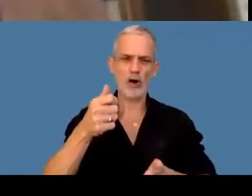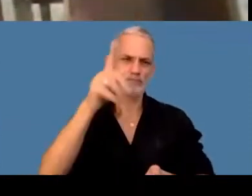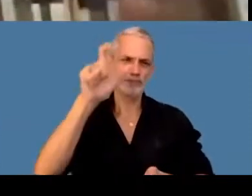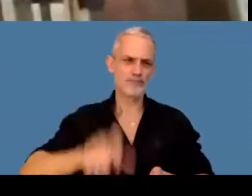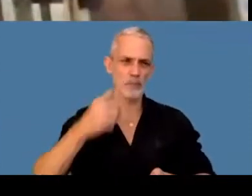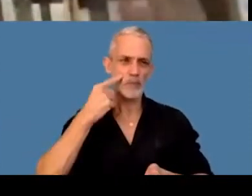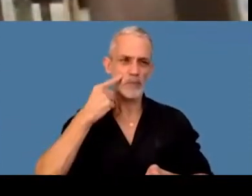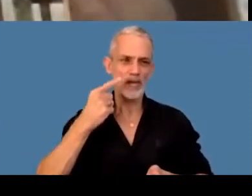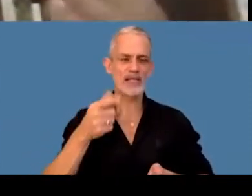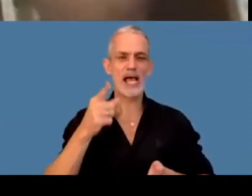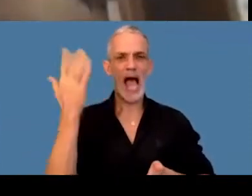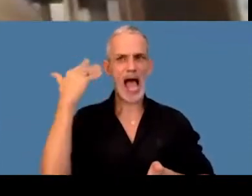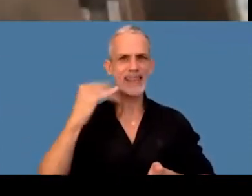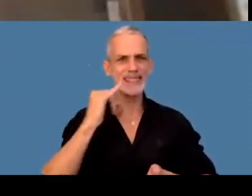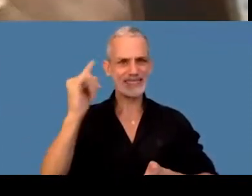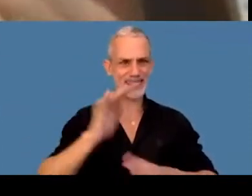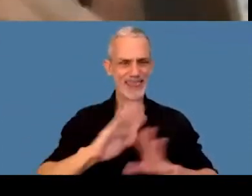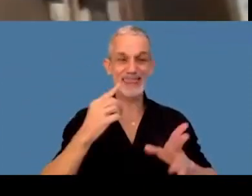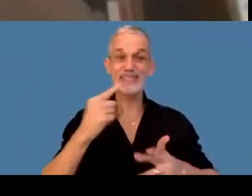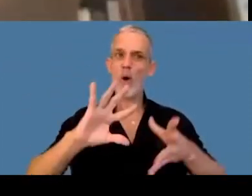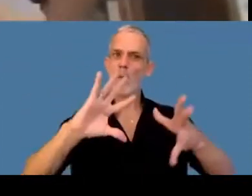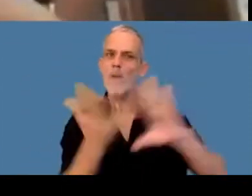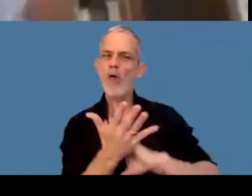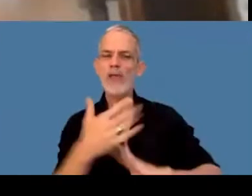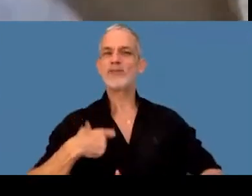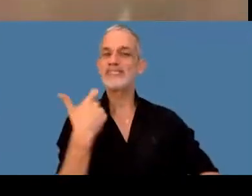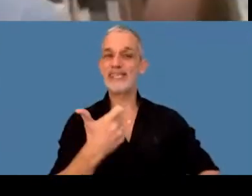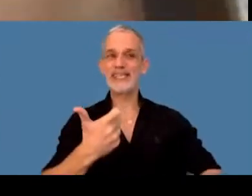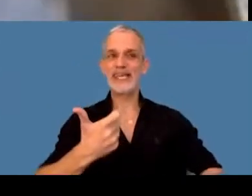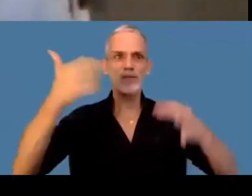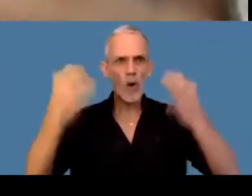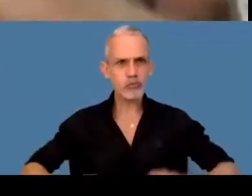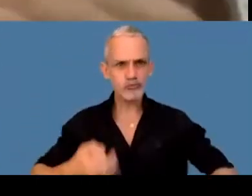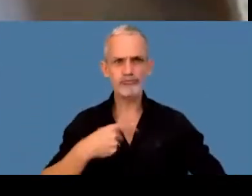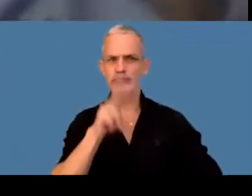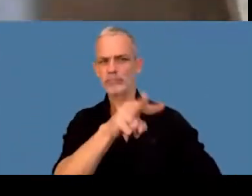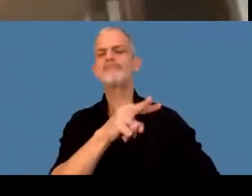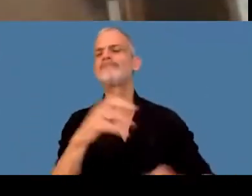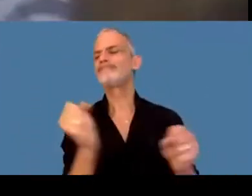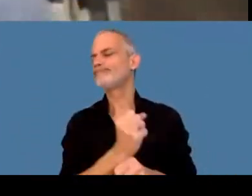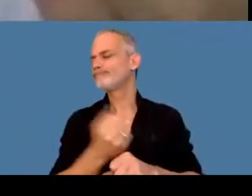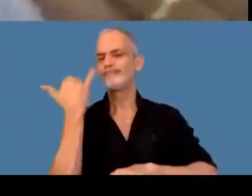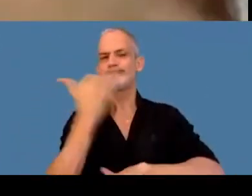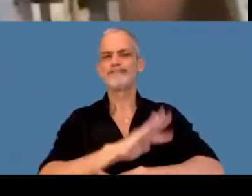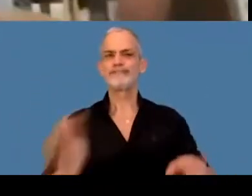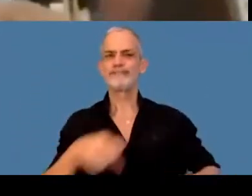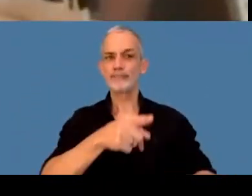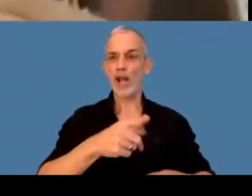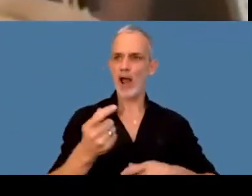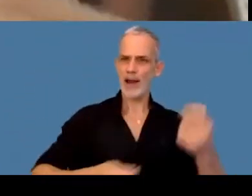ya señalaba que un modelo sindical verdaderamente se ve ratificado cuando logra